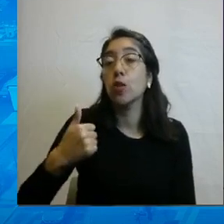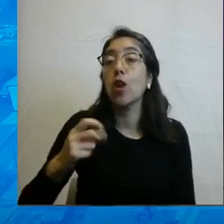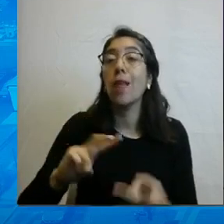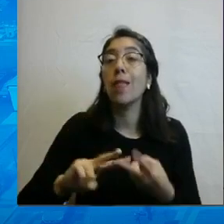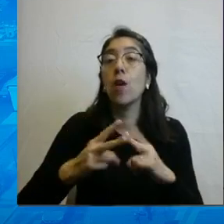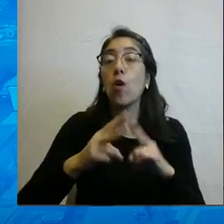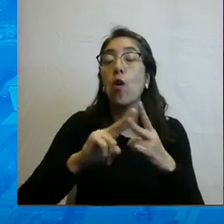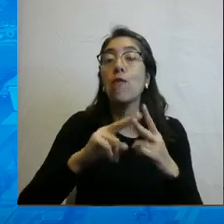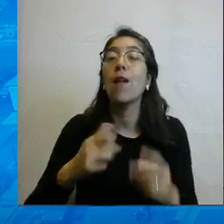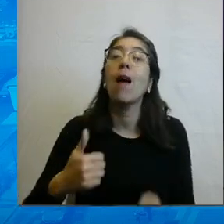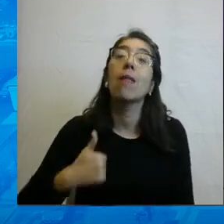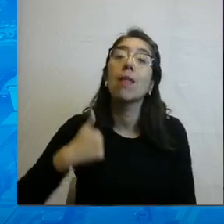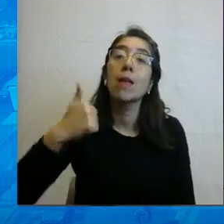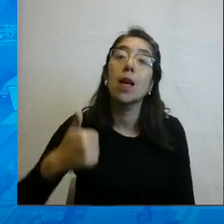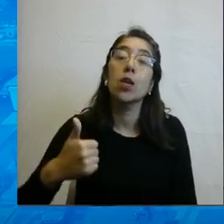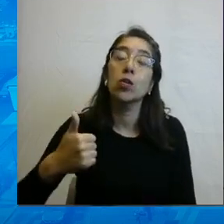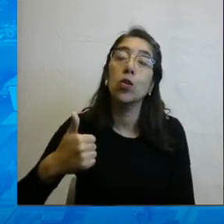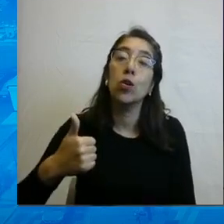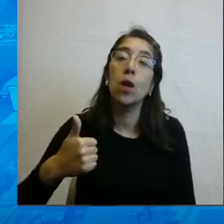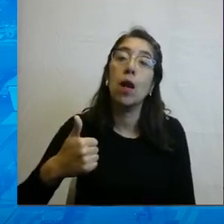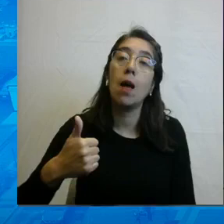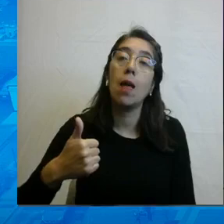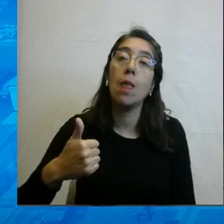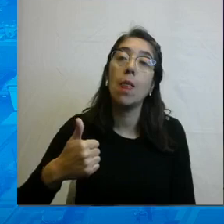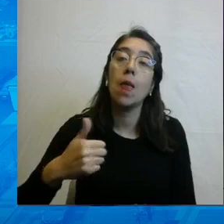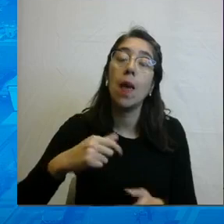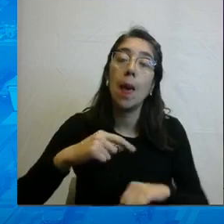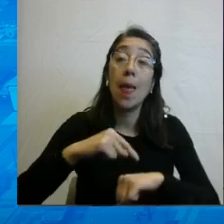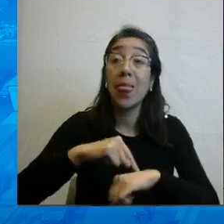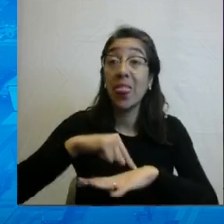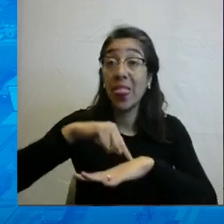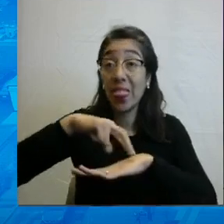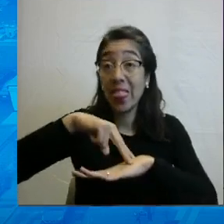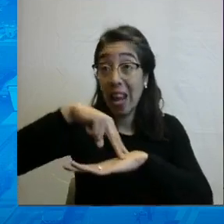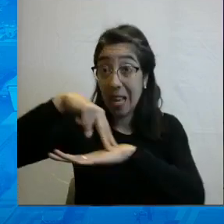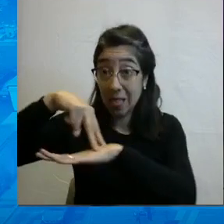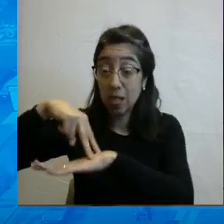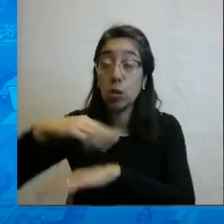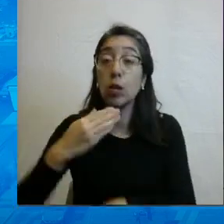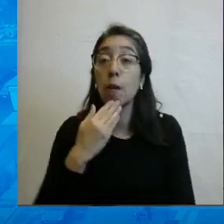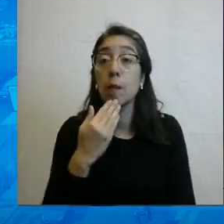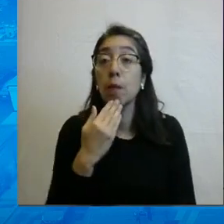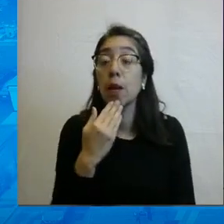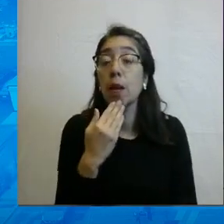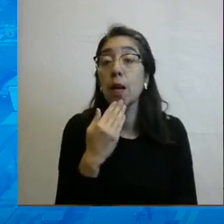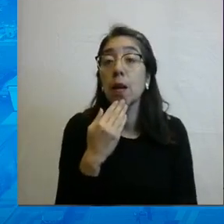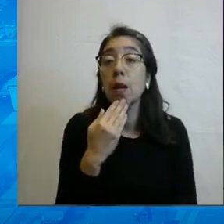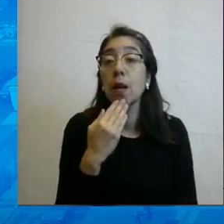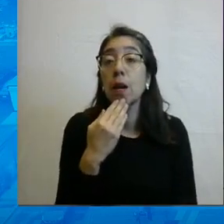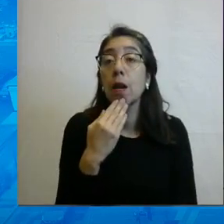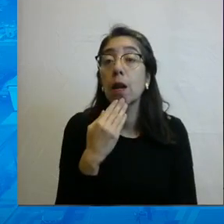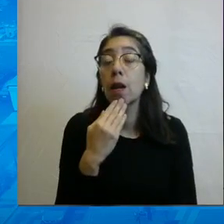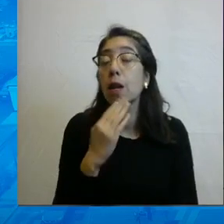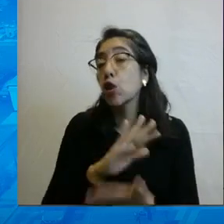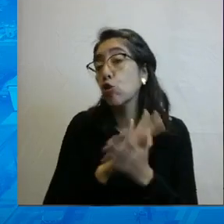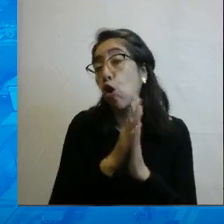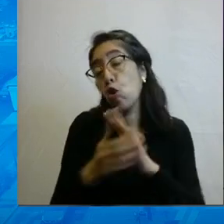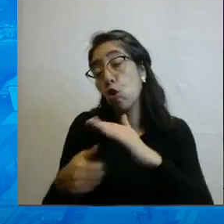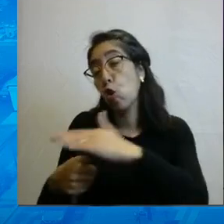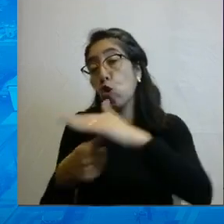pueda participar, y la empresa, porque en definitiva, y todos los concejales obviamente que queramos